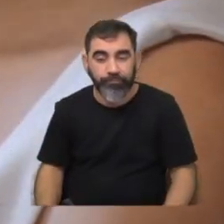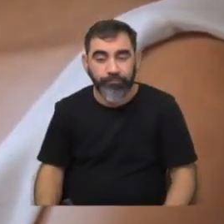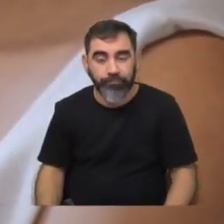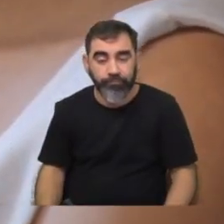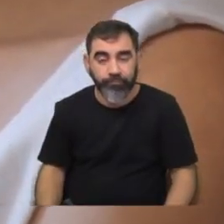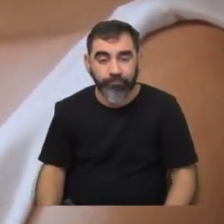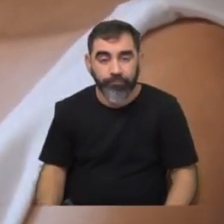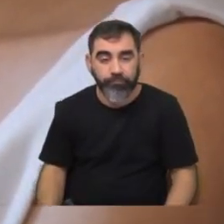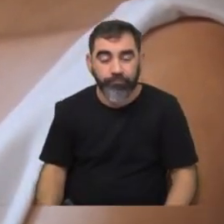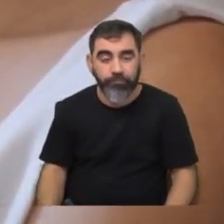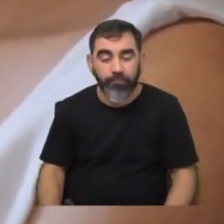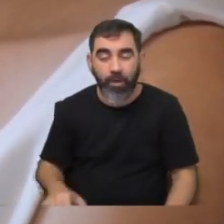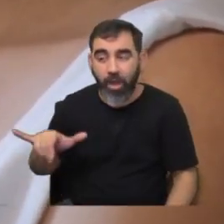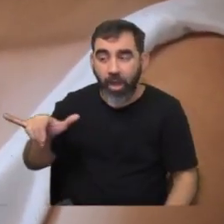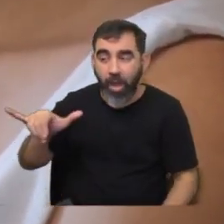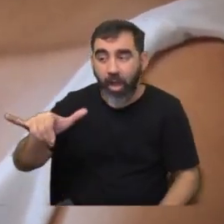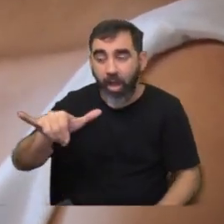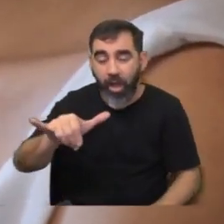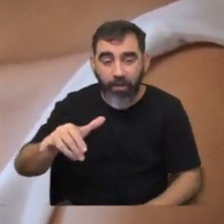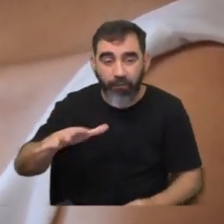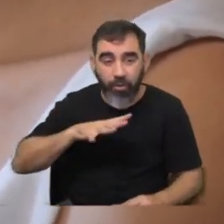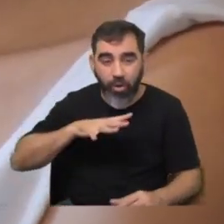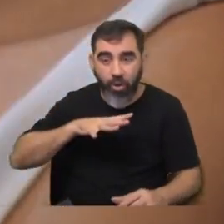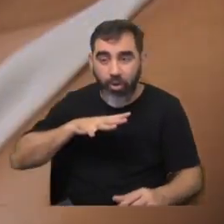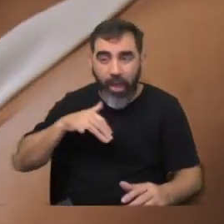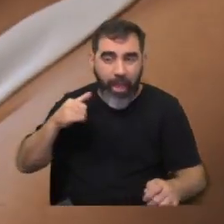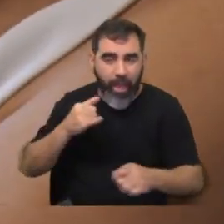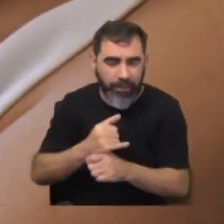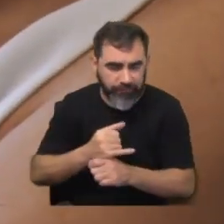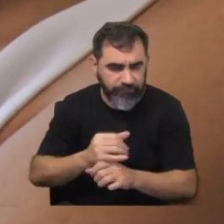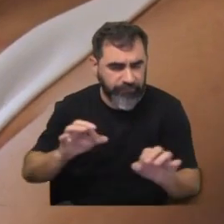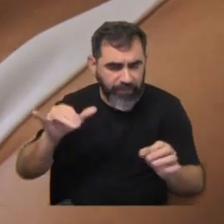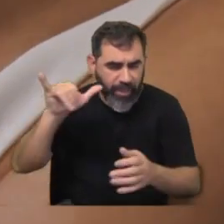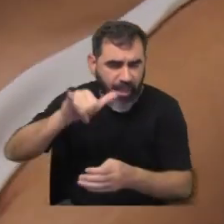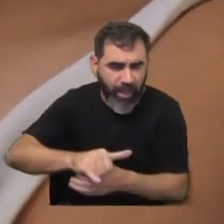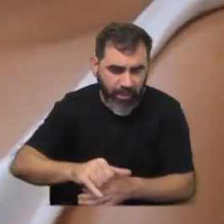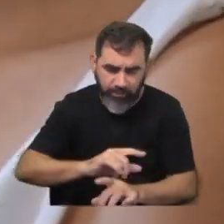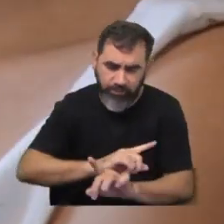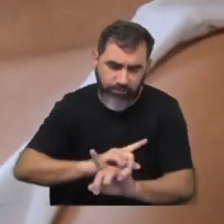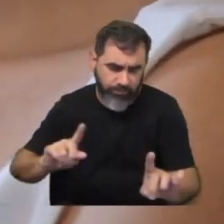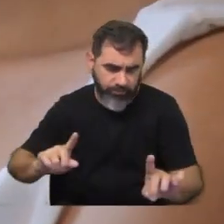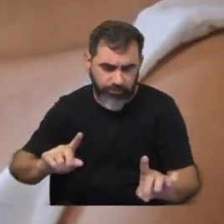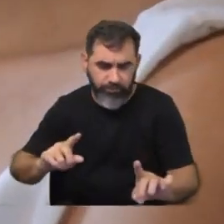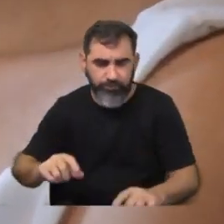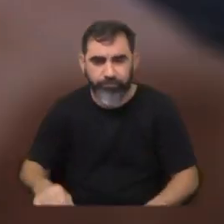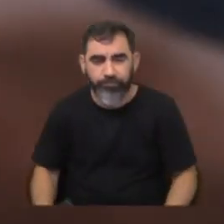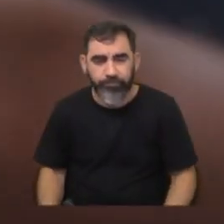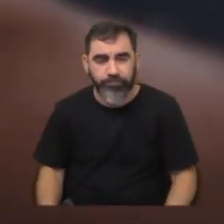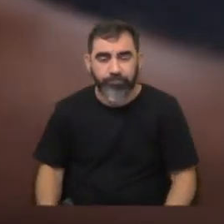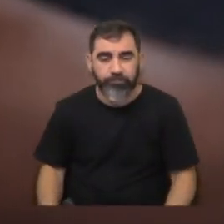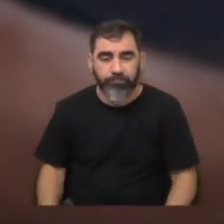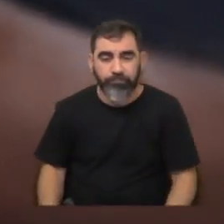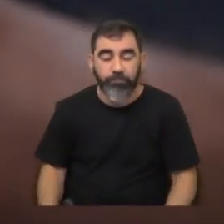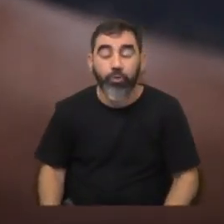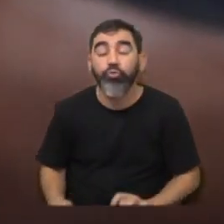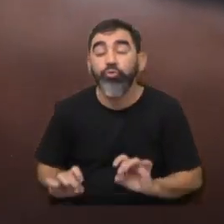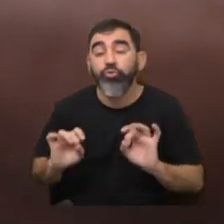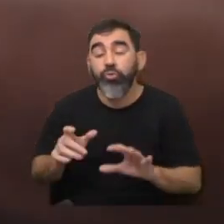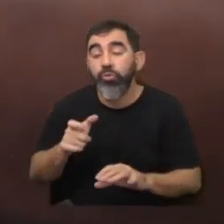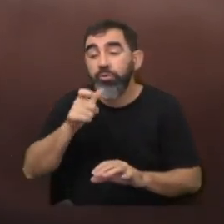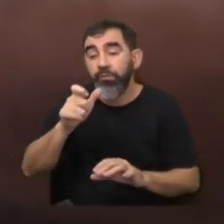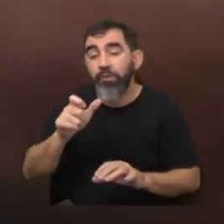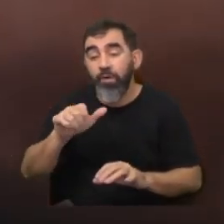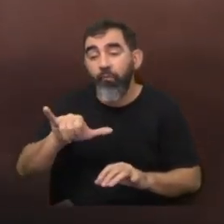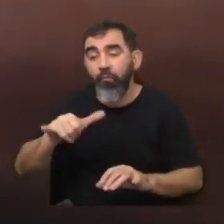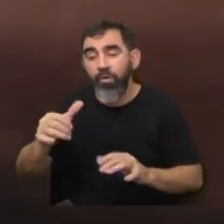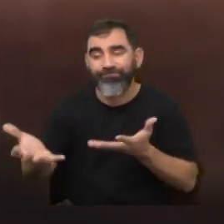atraviese una zona de turbulencia no quiere decir que vaya a tener un accidente, que se vaya a caer, como se dice normalmente. Por lo pronto, lo único que quiere decir es que tal vez el vuelo sea un